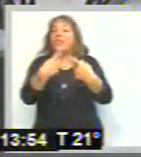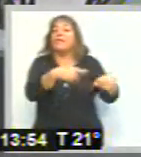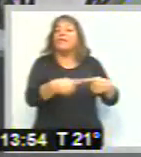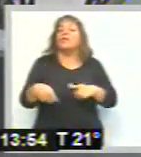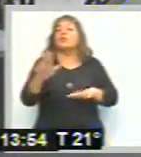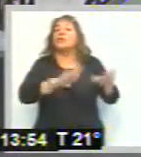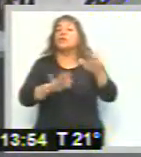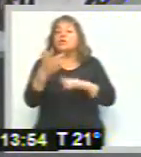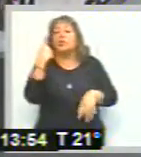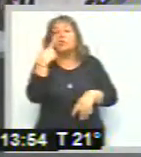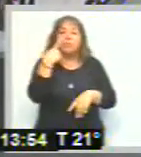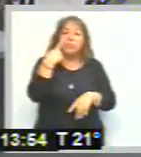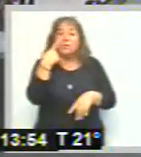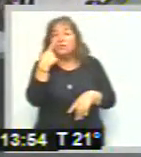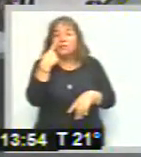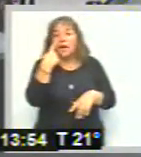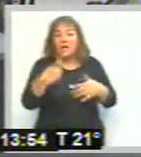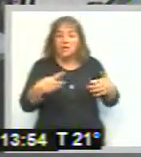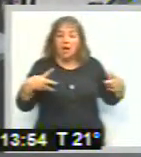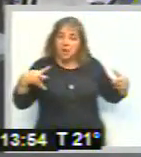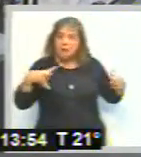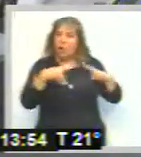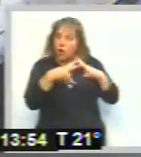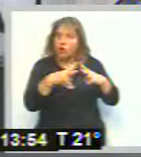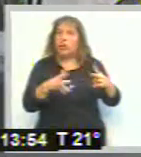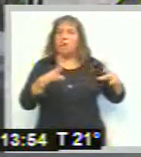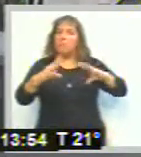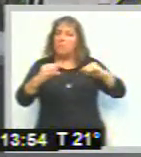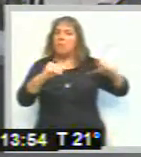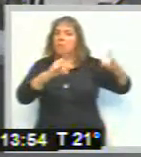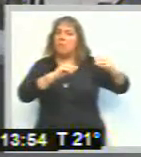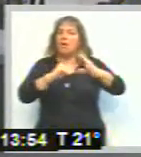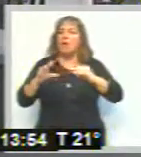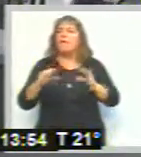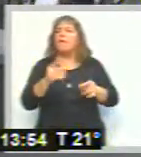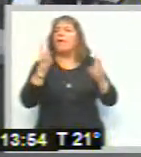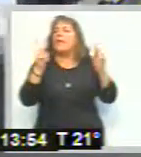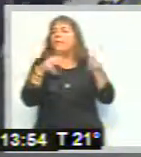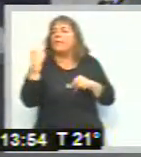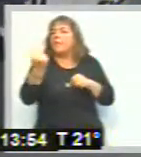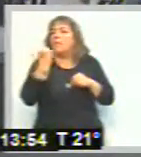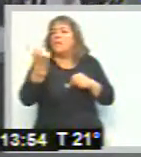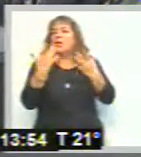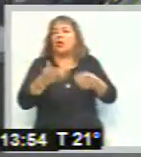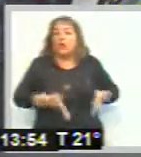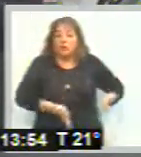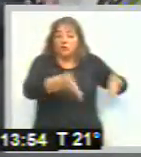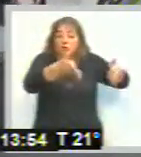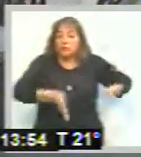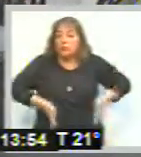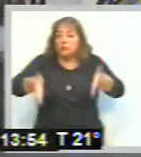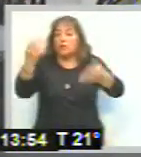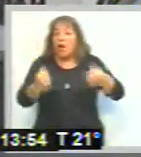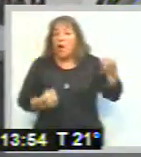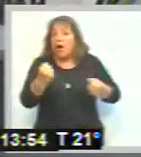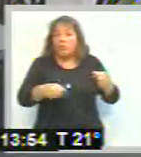así también municipal, mantuvieron un encuentro donde dialogaron sobre temas realmente importantes que tienen que ver con los carriles selectivos,